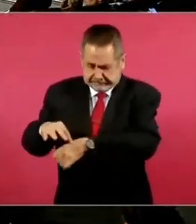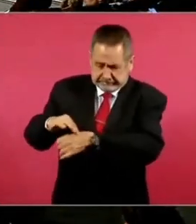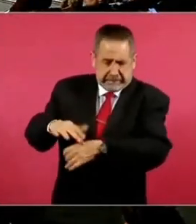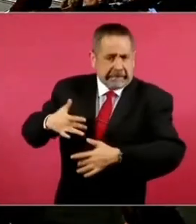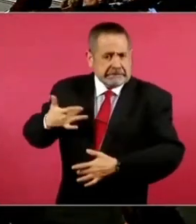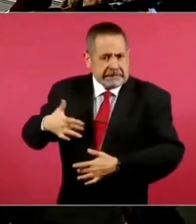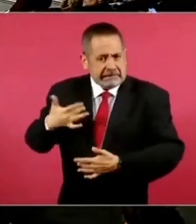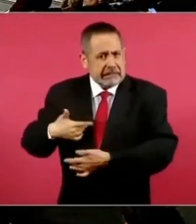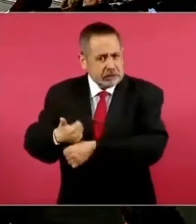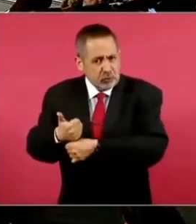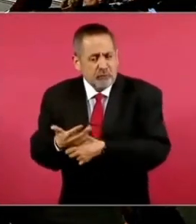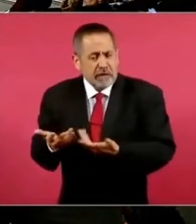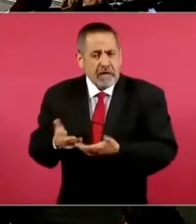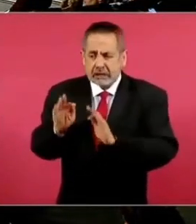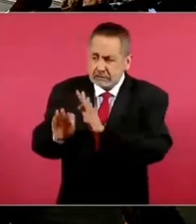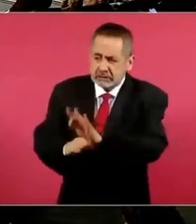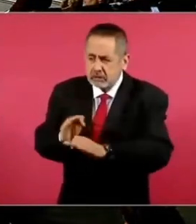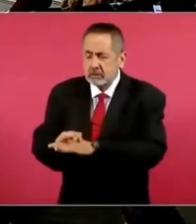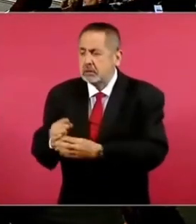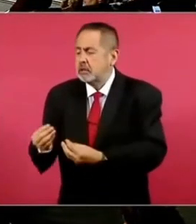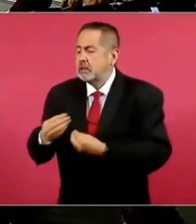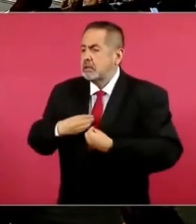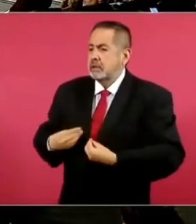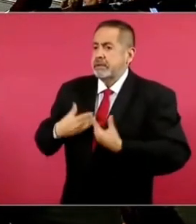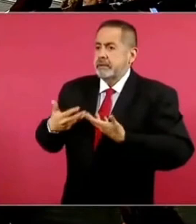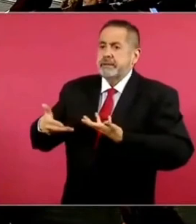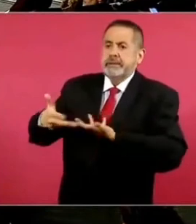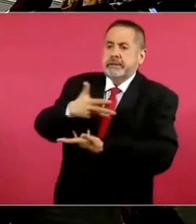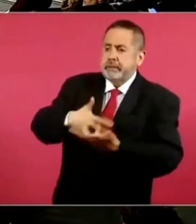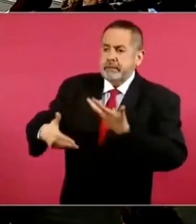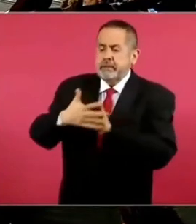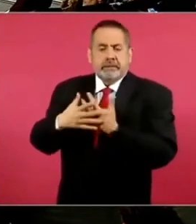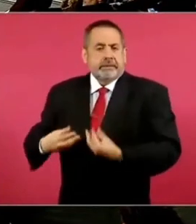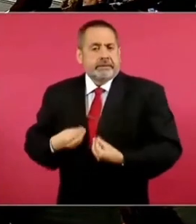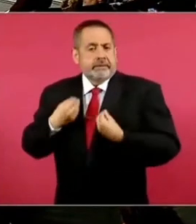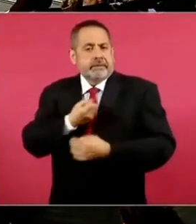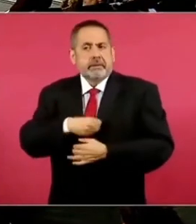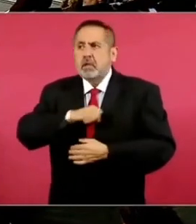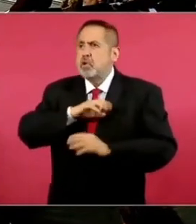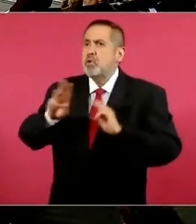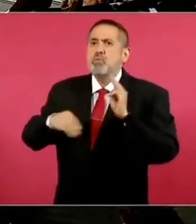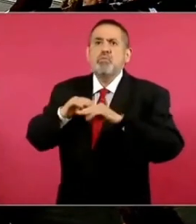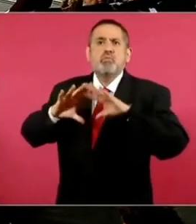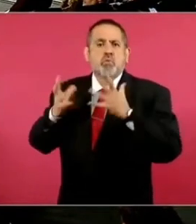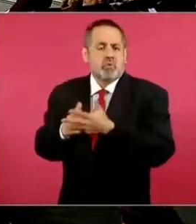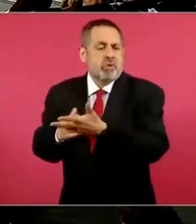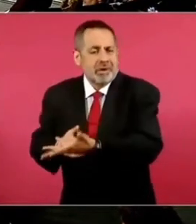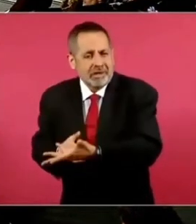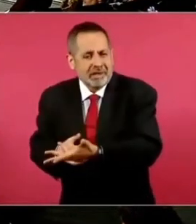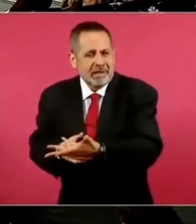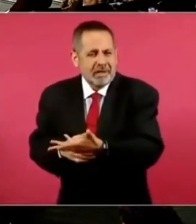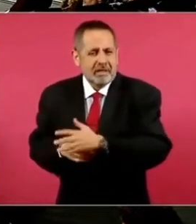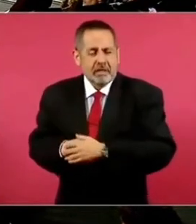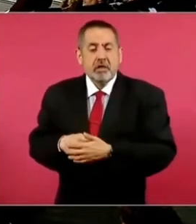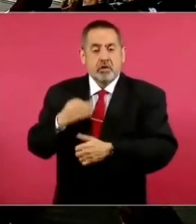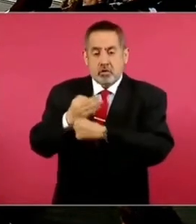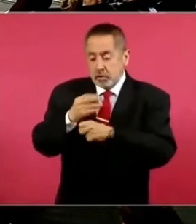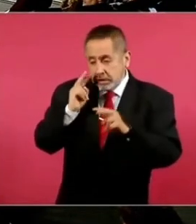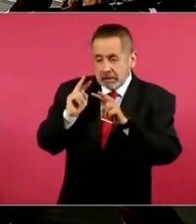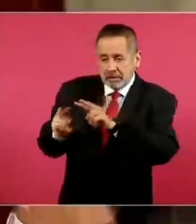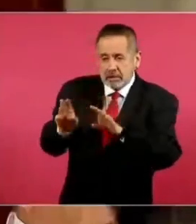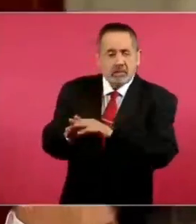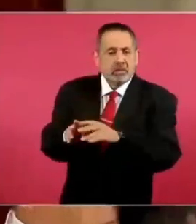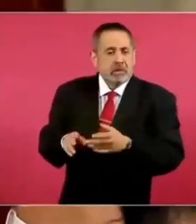porque juegan un papel fundamental para nuestra supervivencia y la salud del planeta se ha visibilizado en estos días cómo son